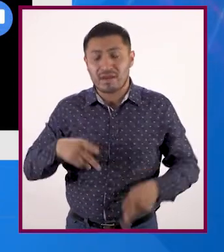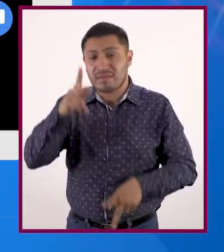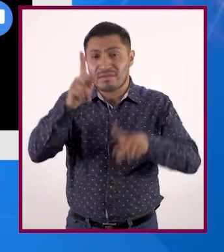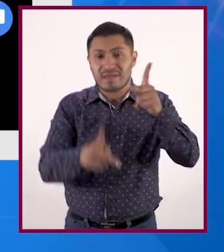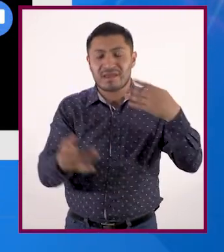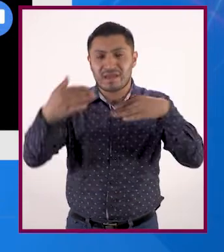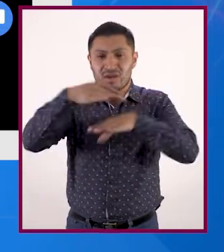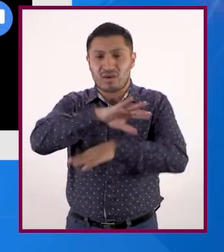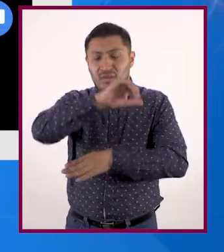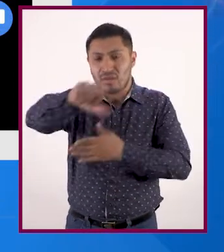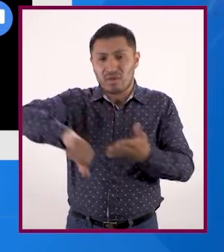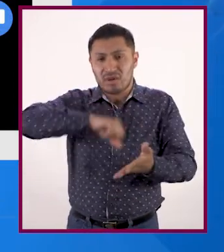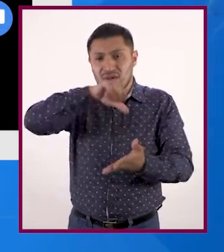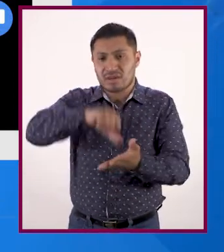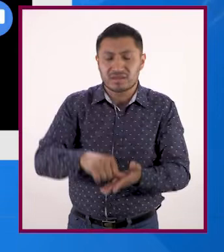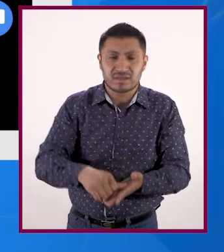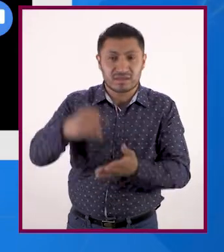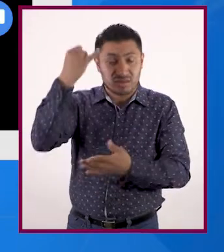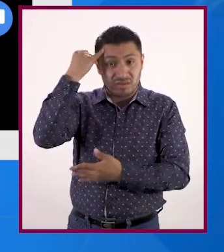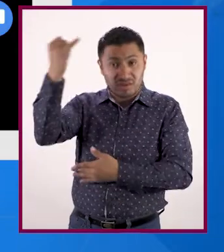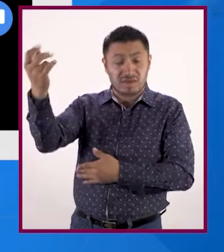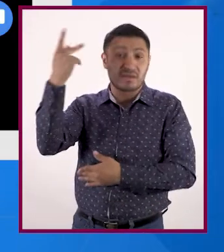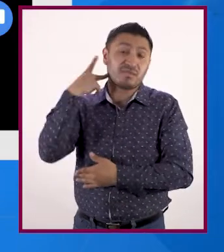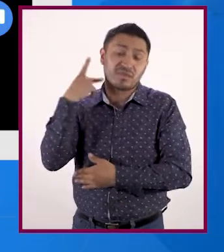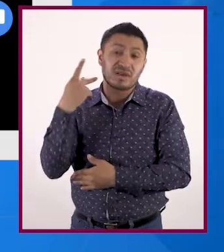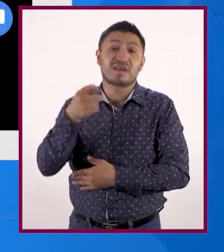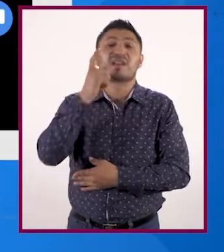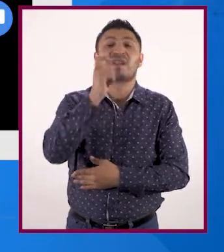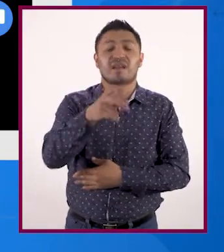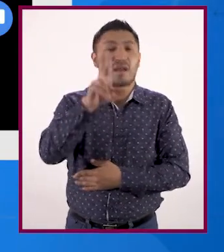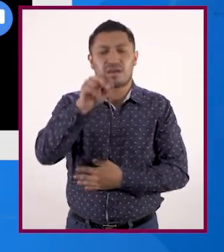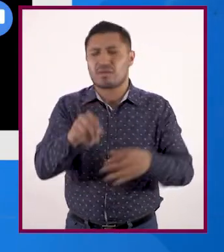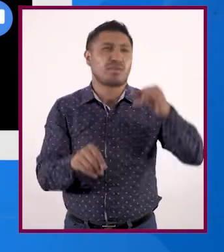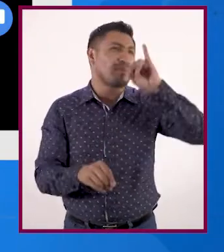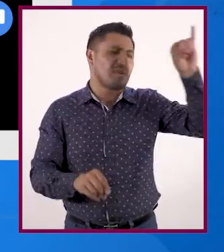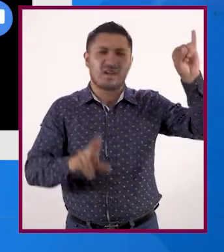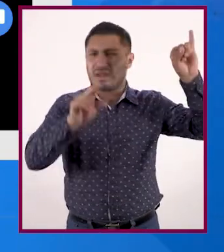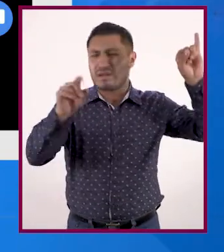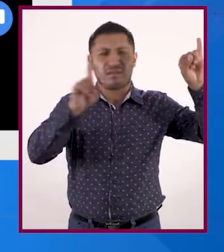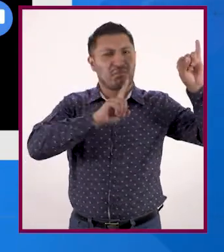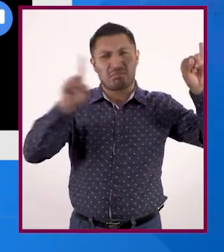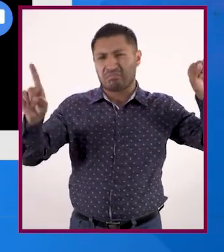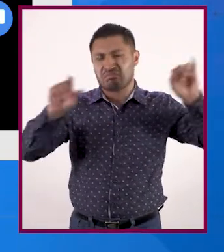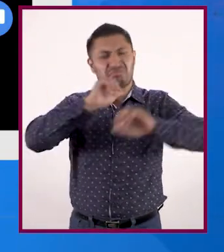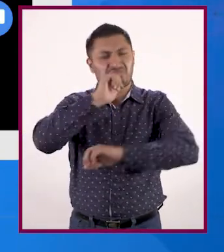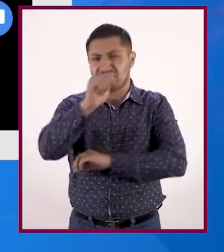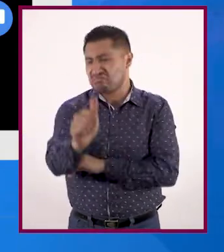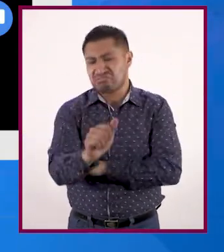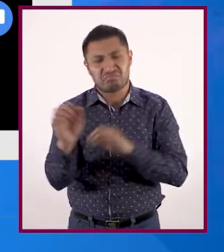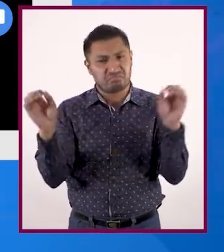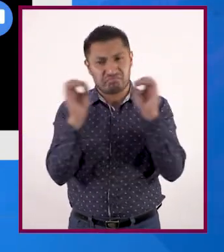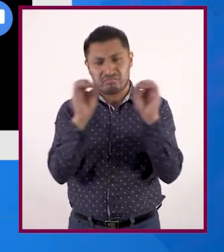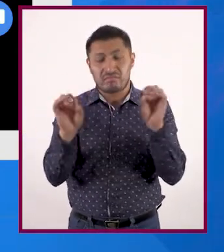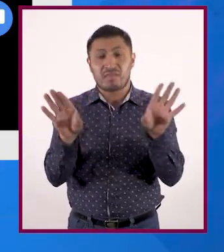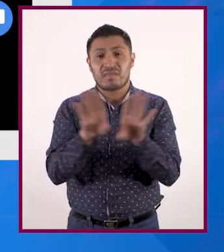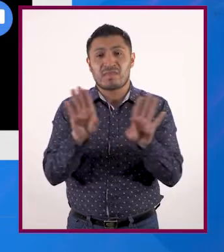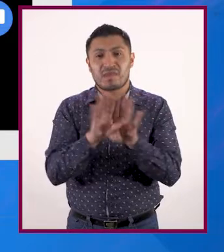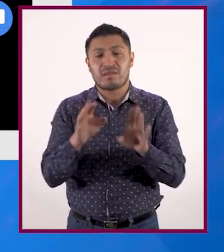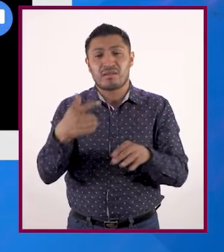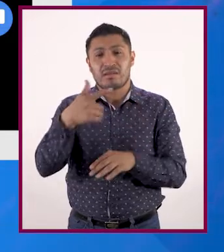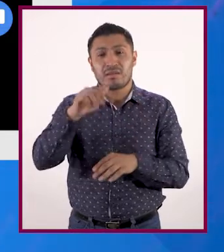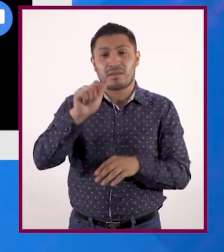partidismo o centro ideológico en el cual pues no soy ni derecha ni soy de izquierda es el llamado